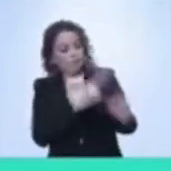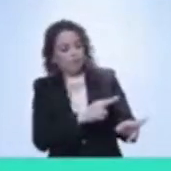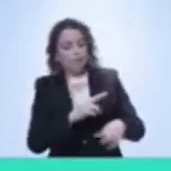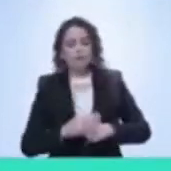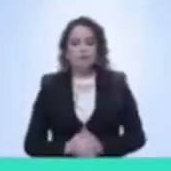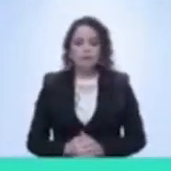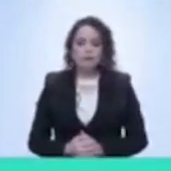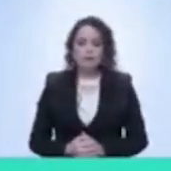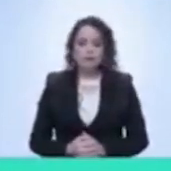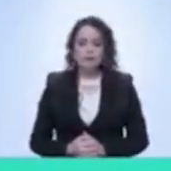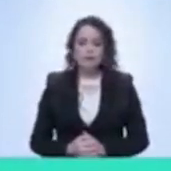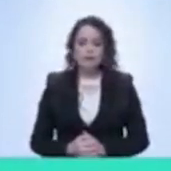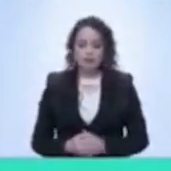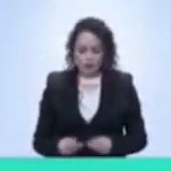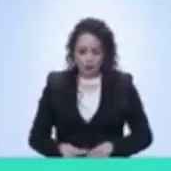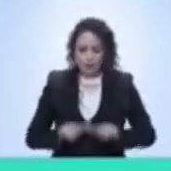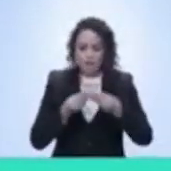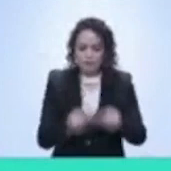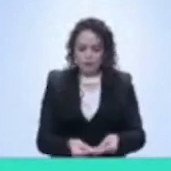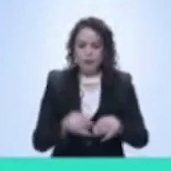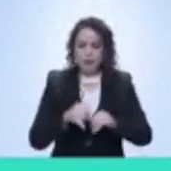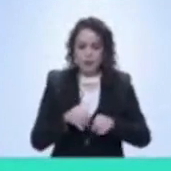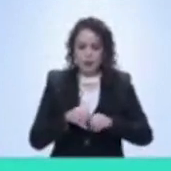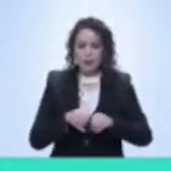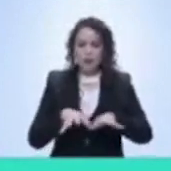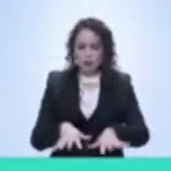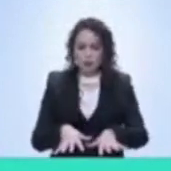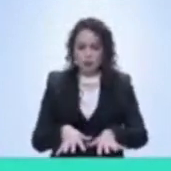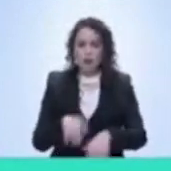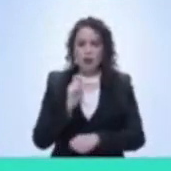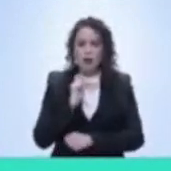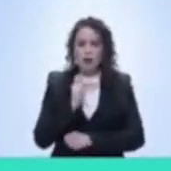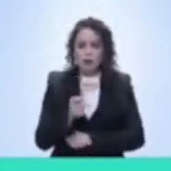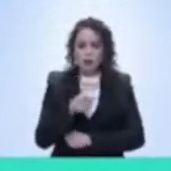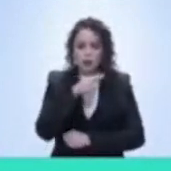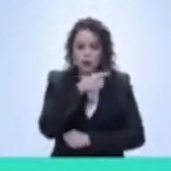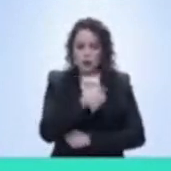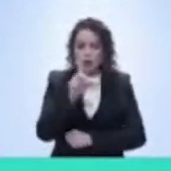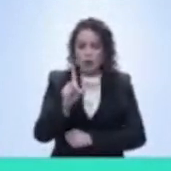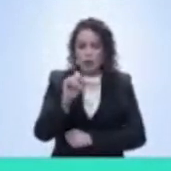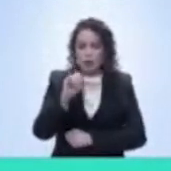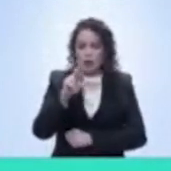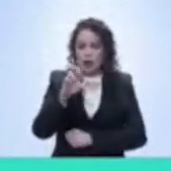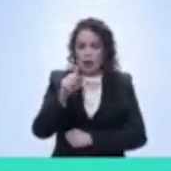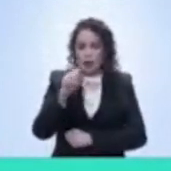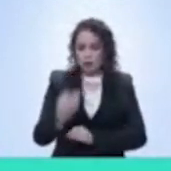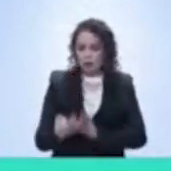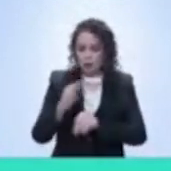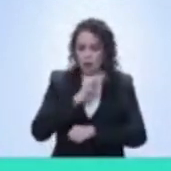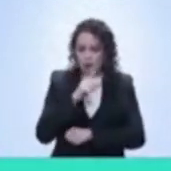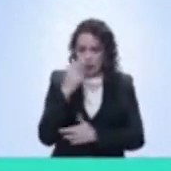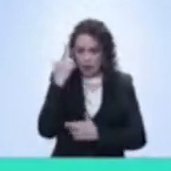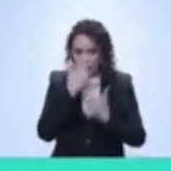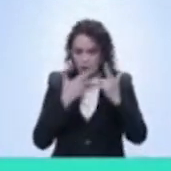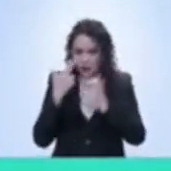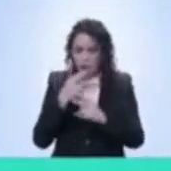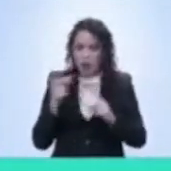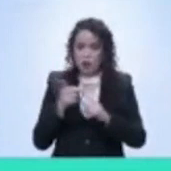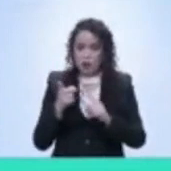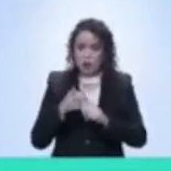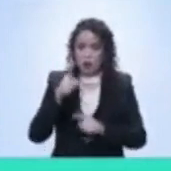ofrecía la entrega de la información en la moneda de consulta directa en las instalaciones de la